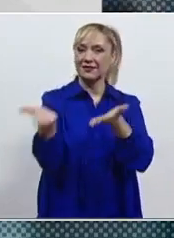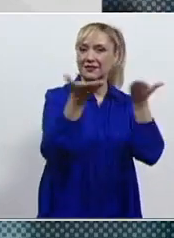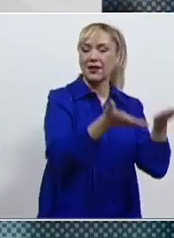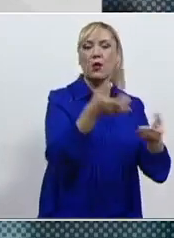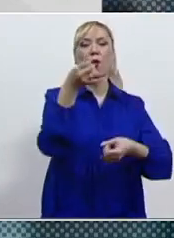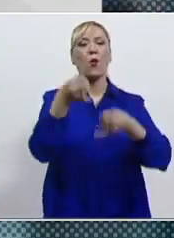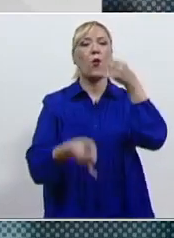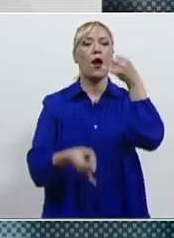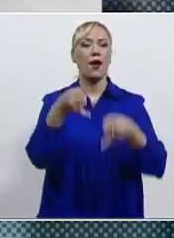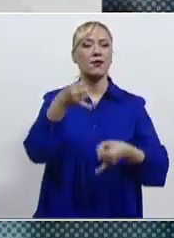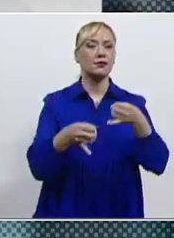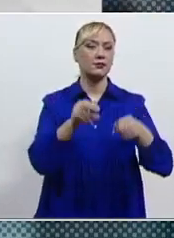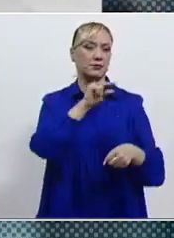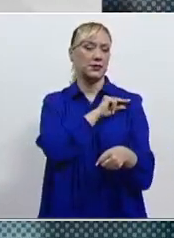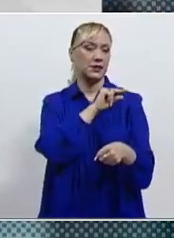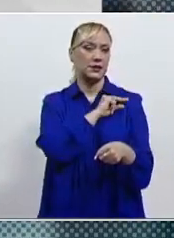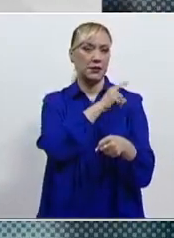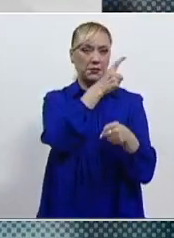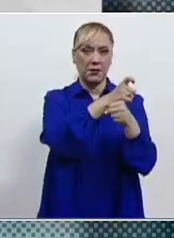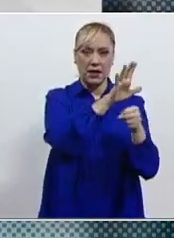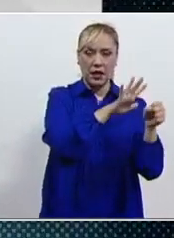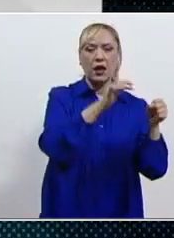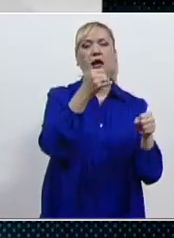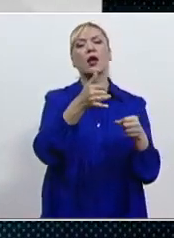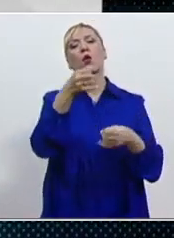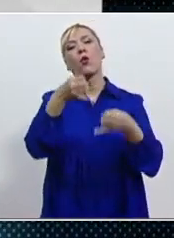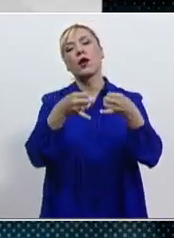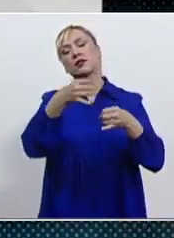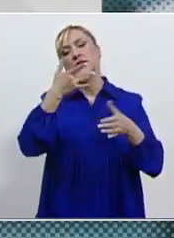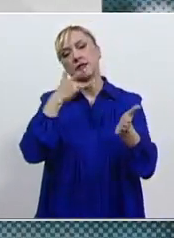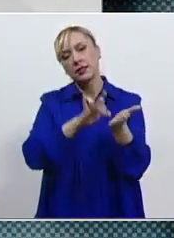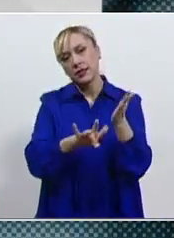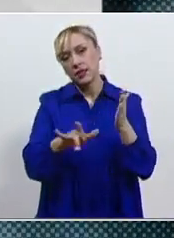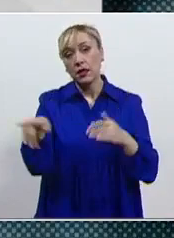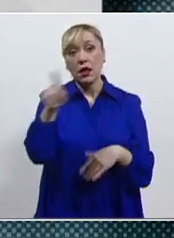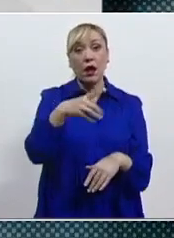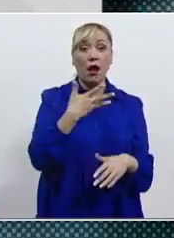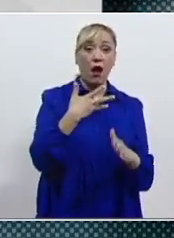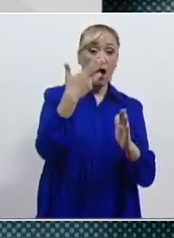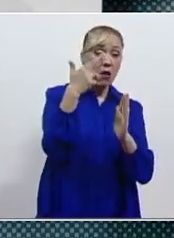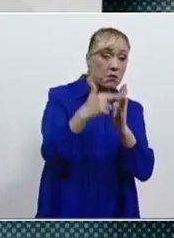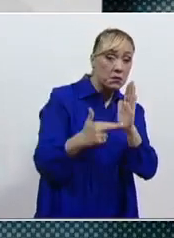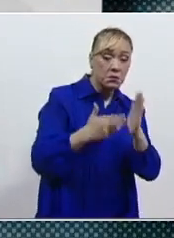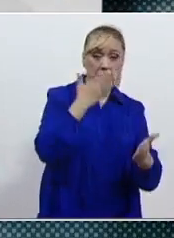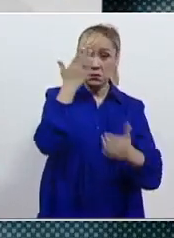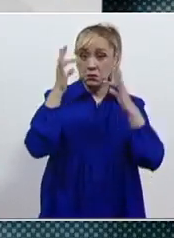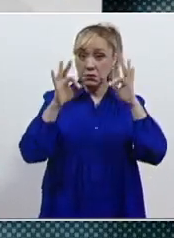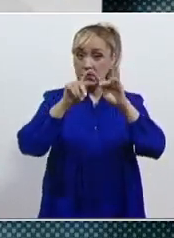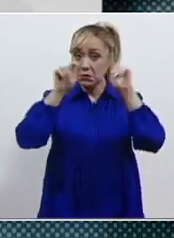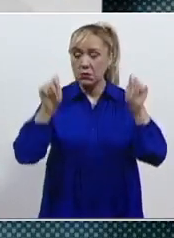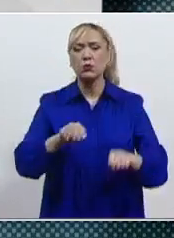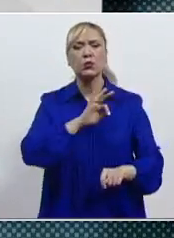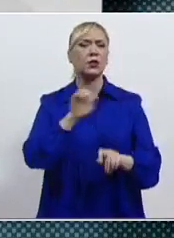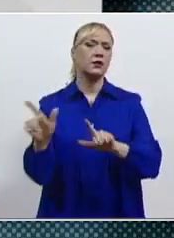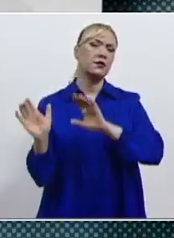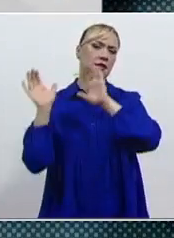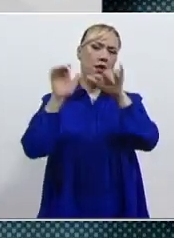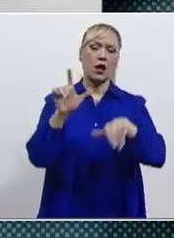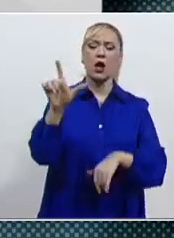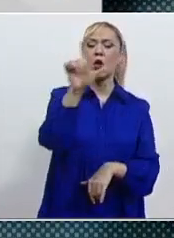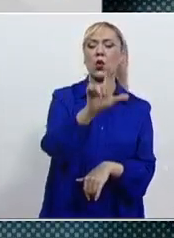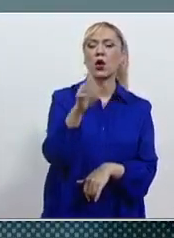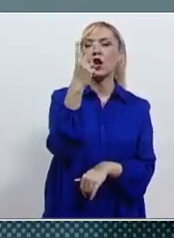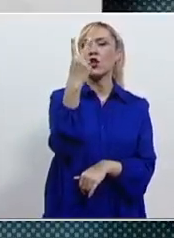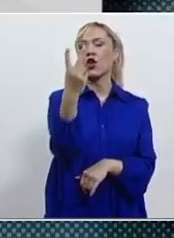de primera instancia y 3 de juez menor. Los interesados que cumplan con los requisitos de ley se podrán inscribir el lunes 2